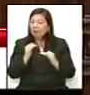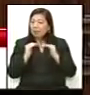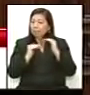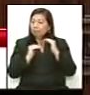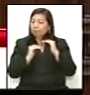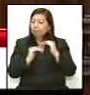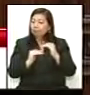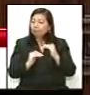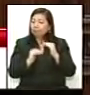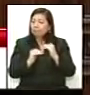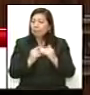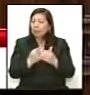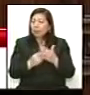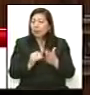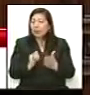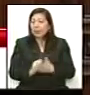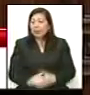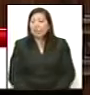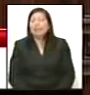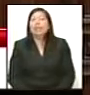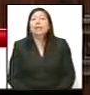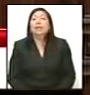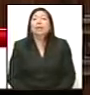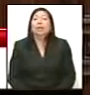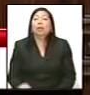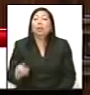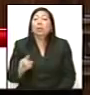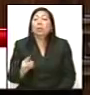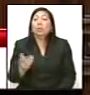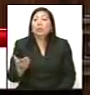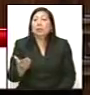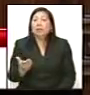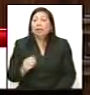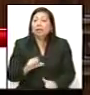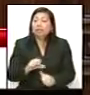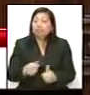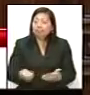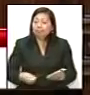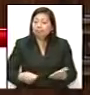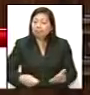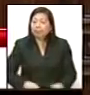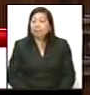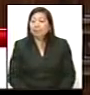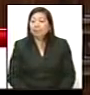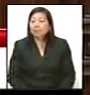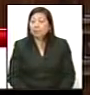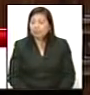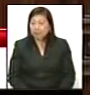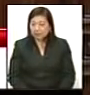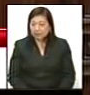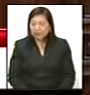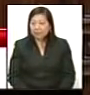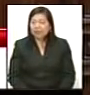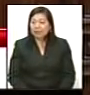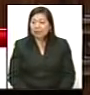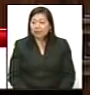limitado. Y por lo tanto, las utilidades circunscritas. ¿De acuerdo? Bien.